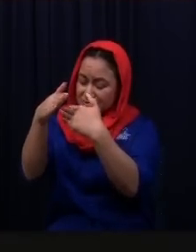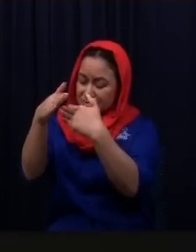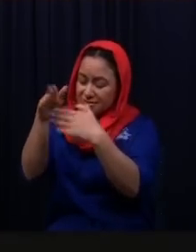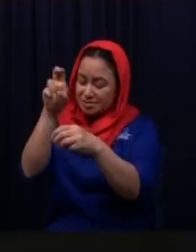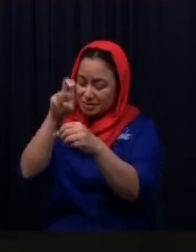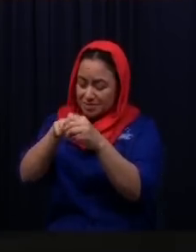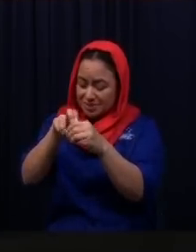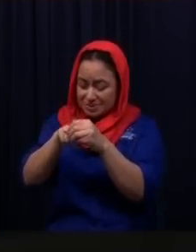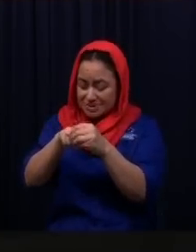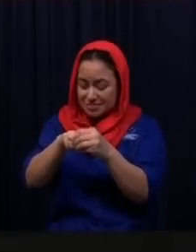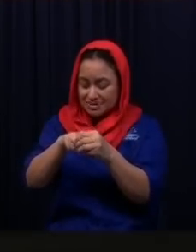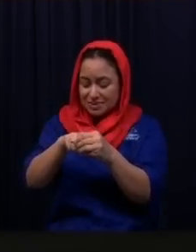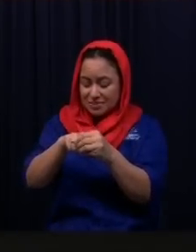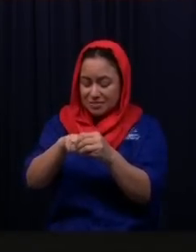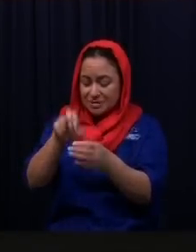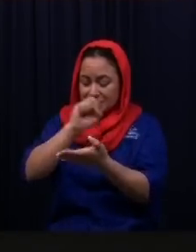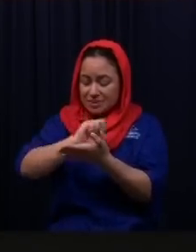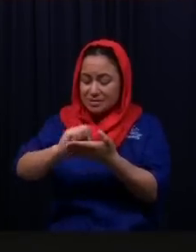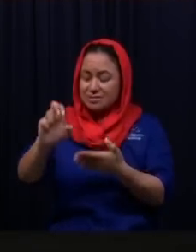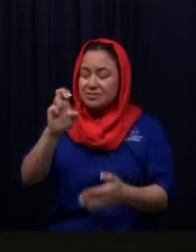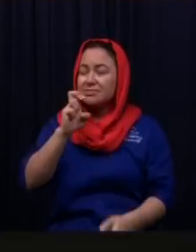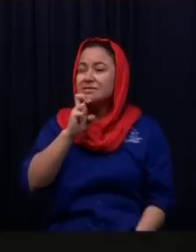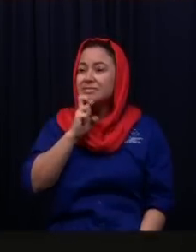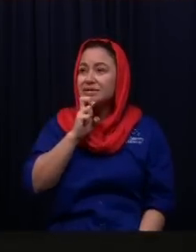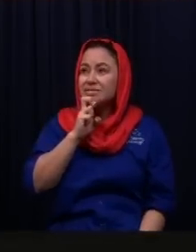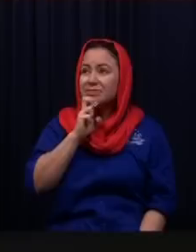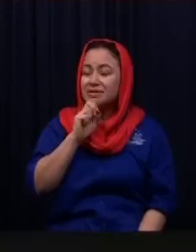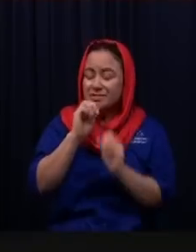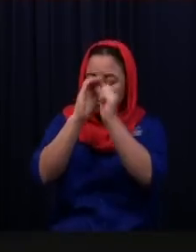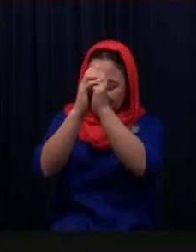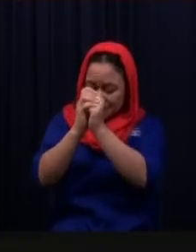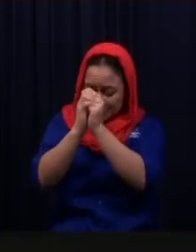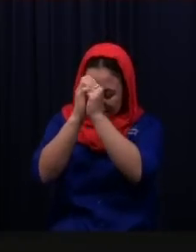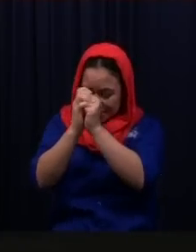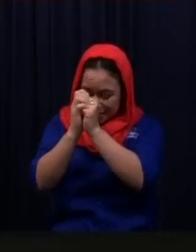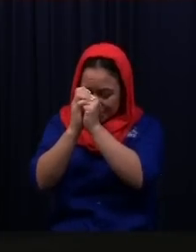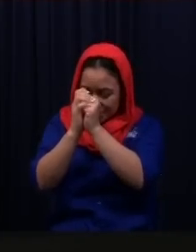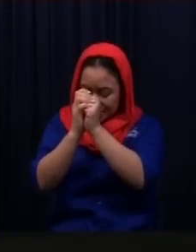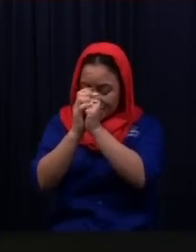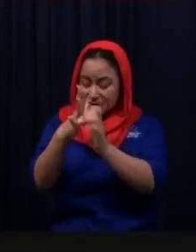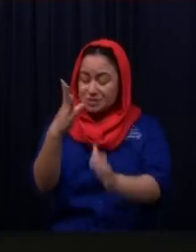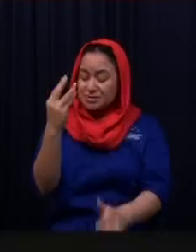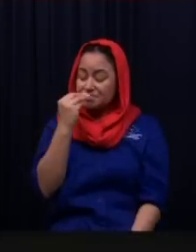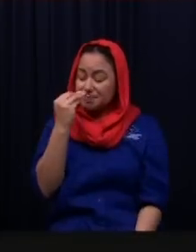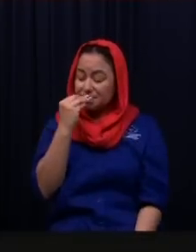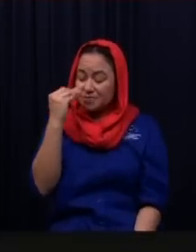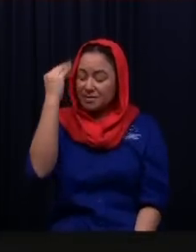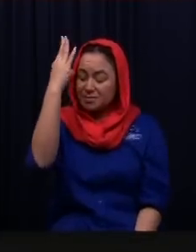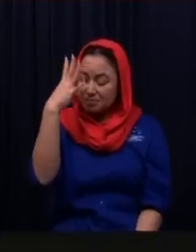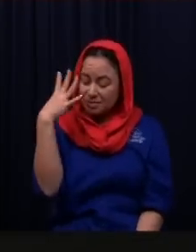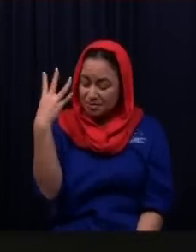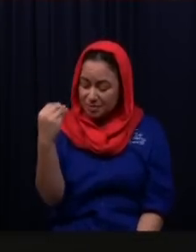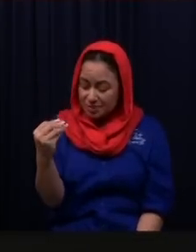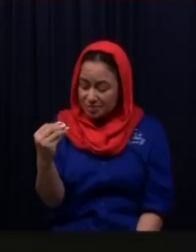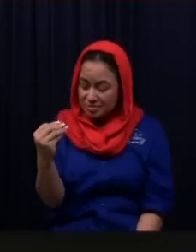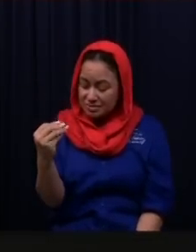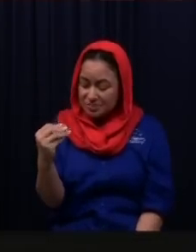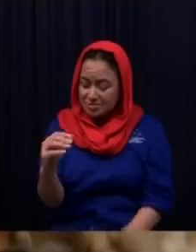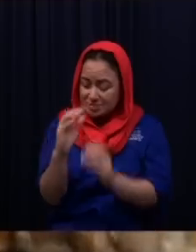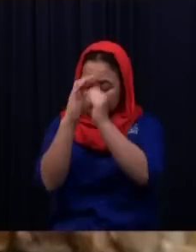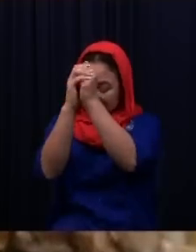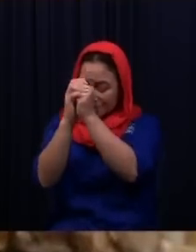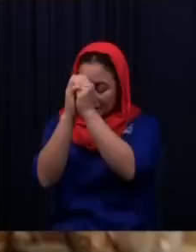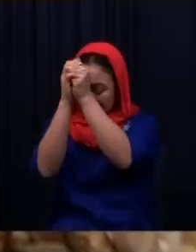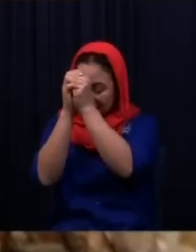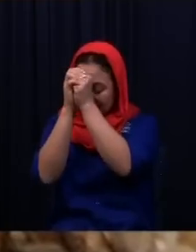que vamos a orar por estos alimentos espirituales, Señor, te rogamos que antes de hacerlo nos